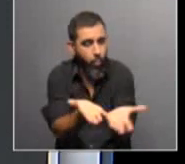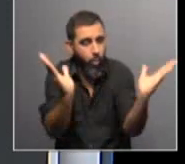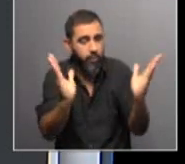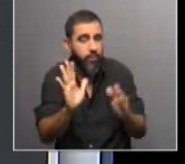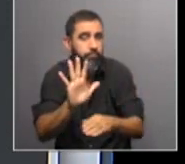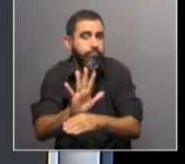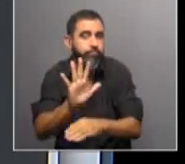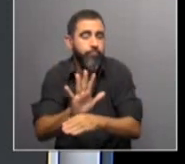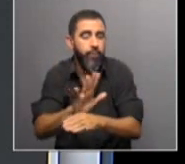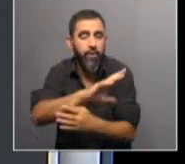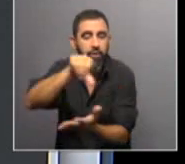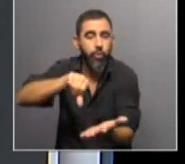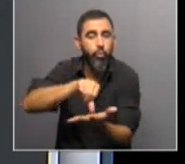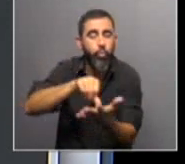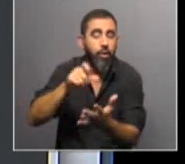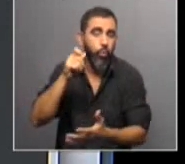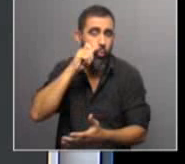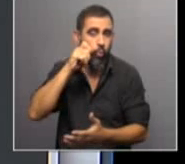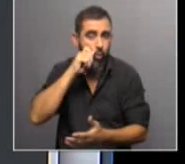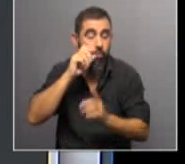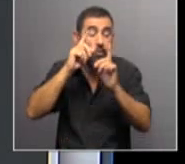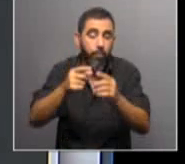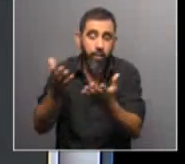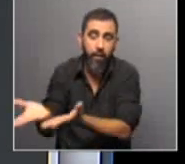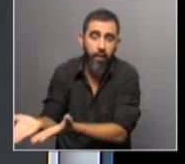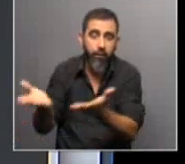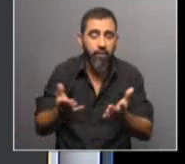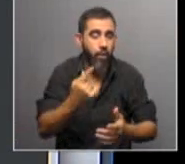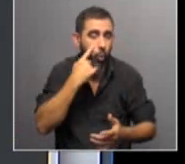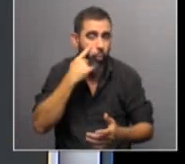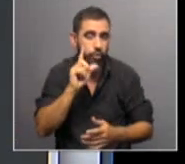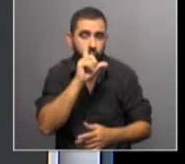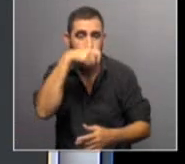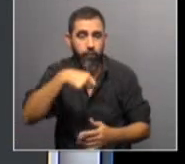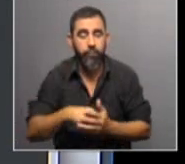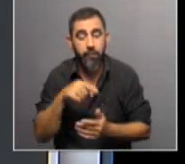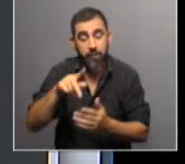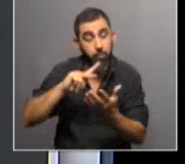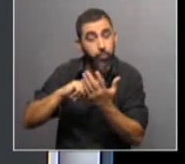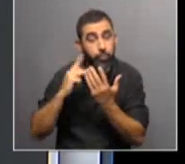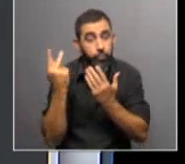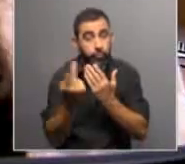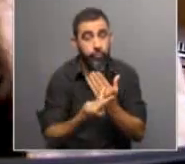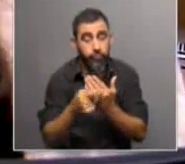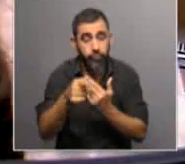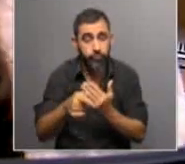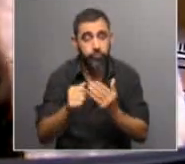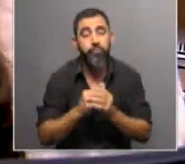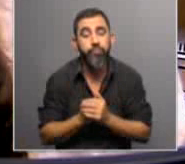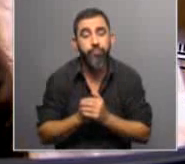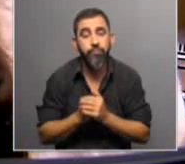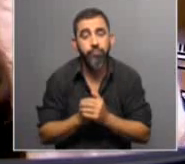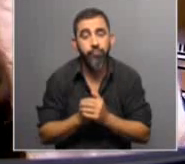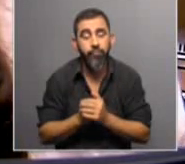una ciudad turística y, digamos, que invitar a conocer Montevideo. Este proyecto, digamos que